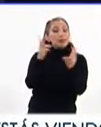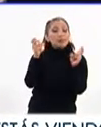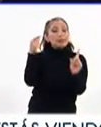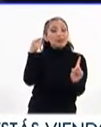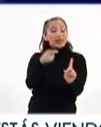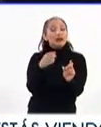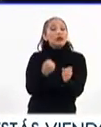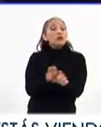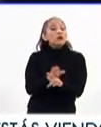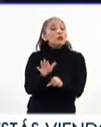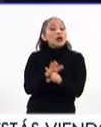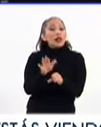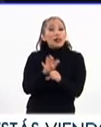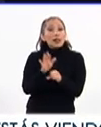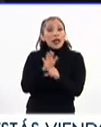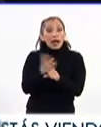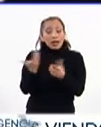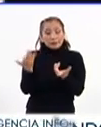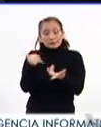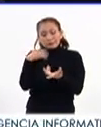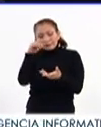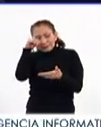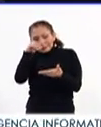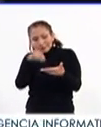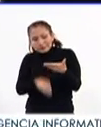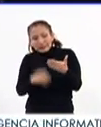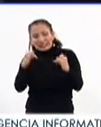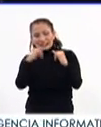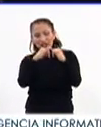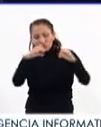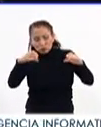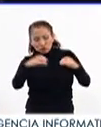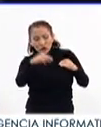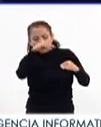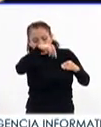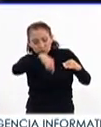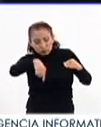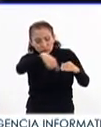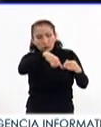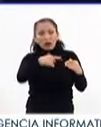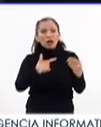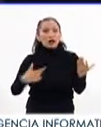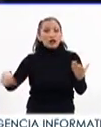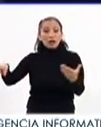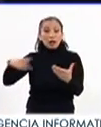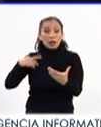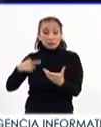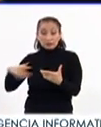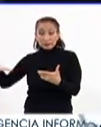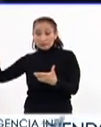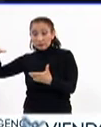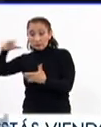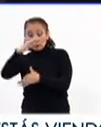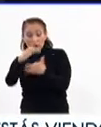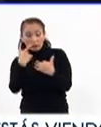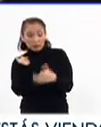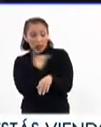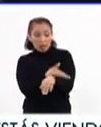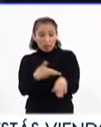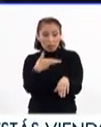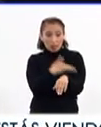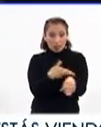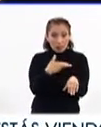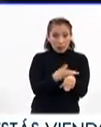es sobre cuál es el diseño institucional que tendrá el Estado mexicano para